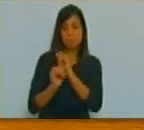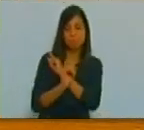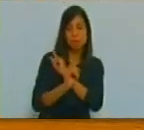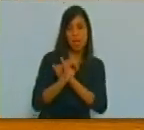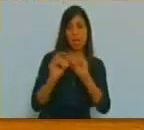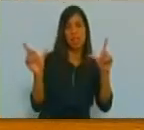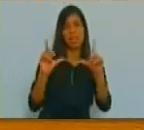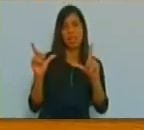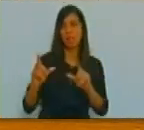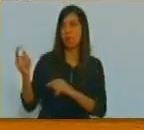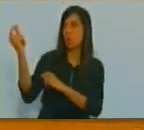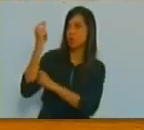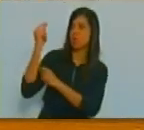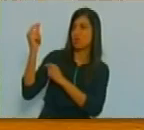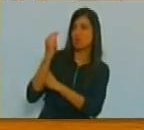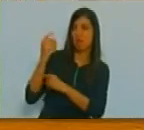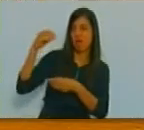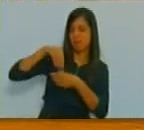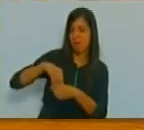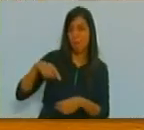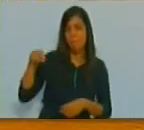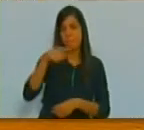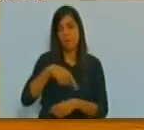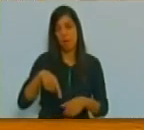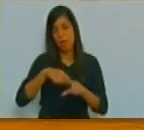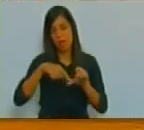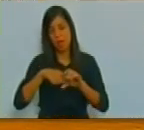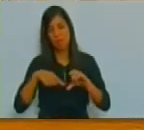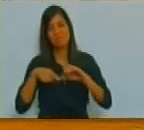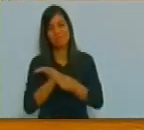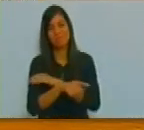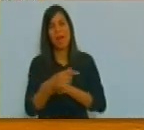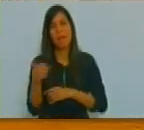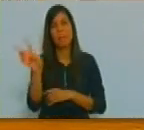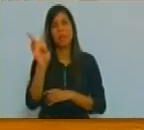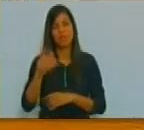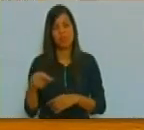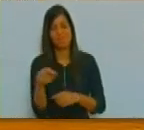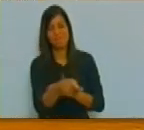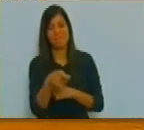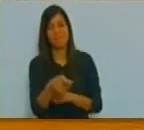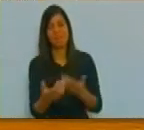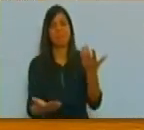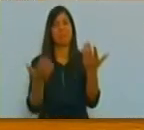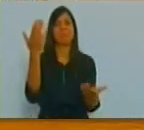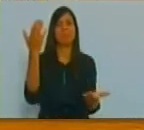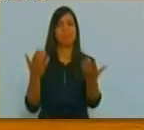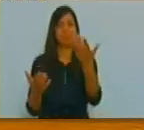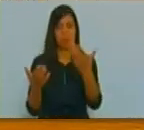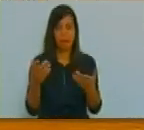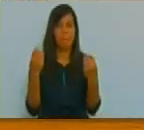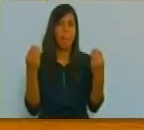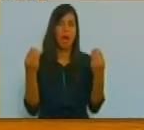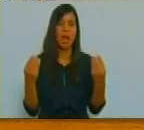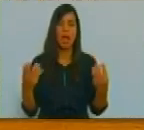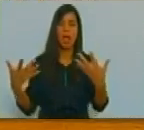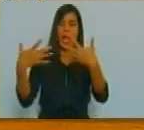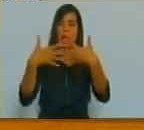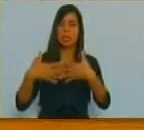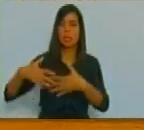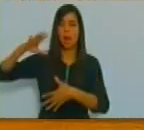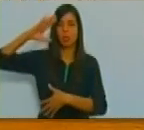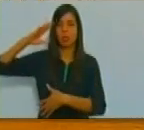de amenazas al orden interno que faciliten la guerra no convencional y la intervención militar